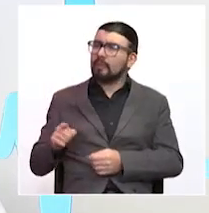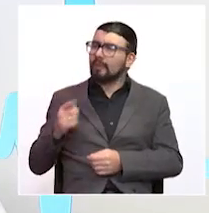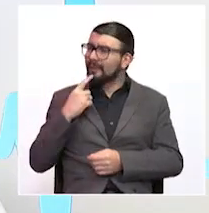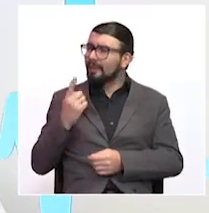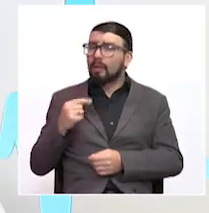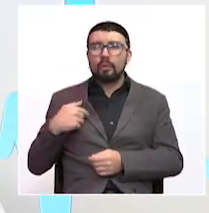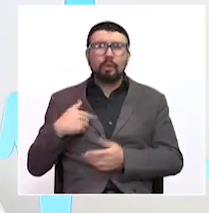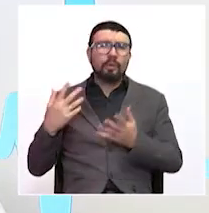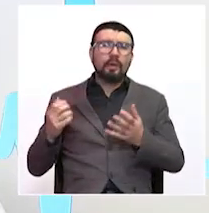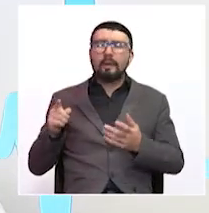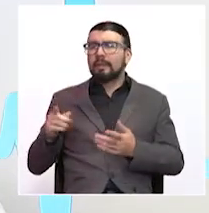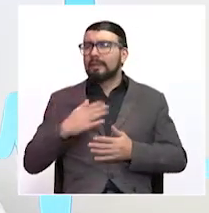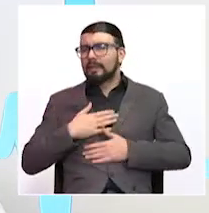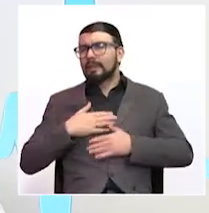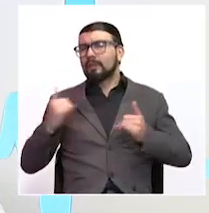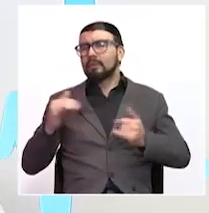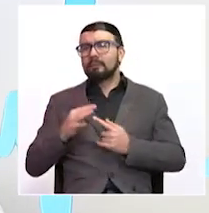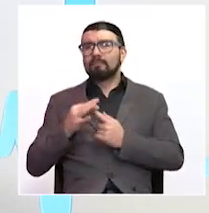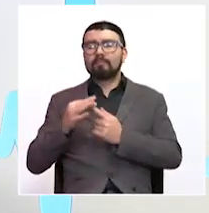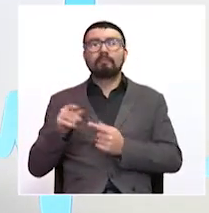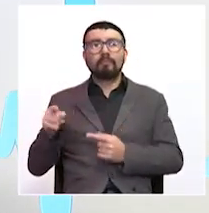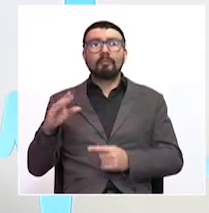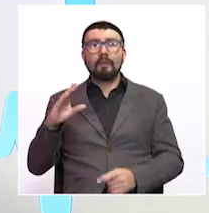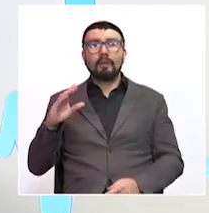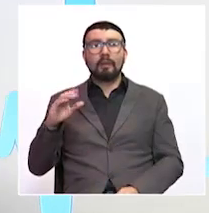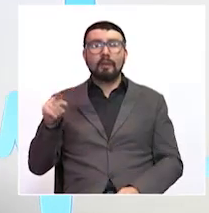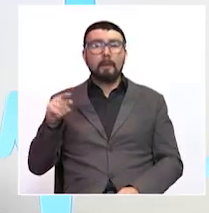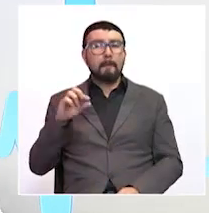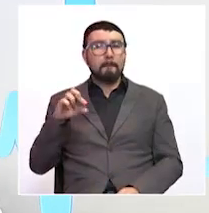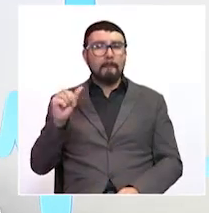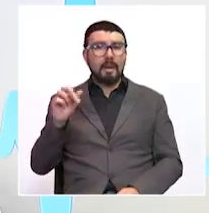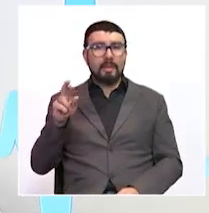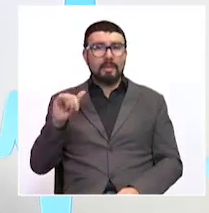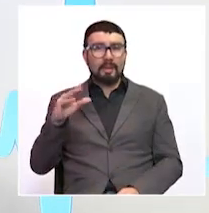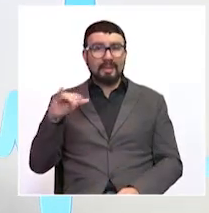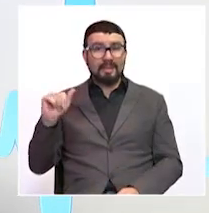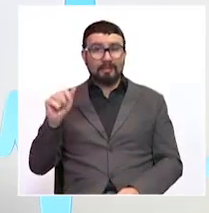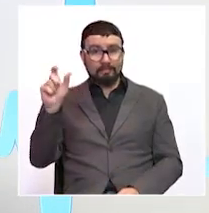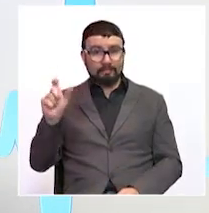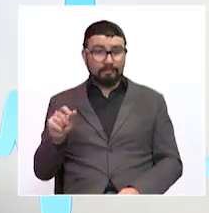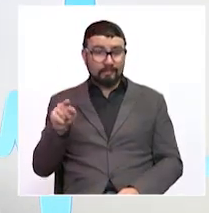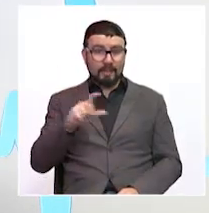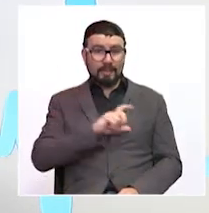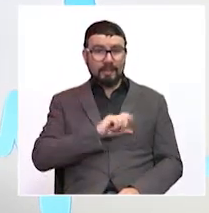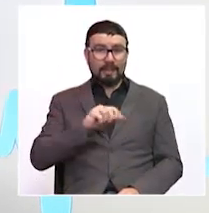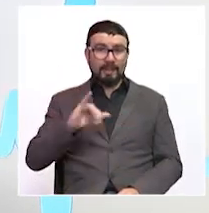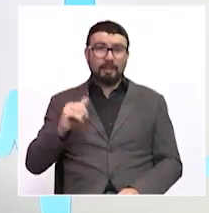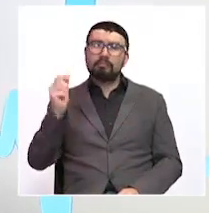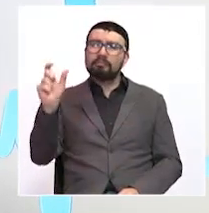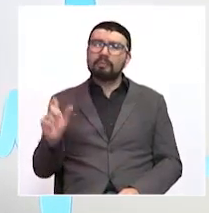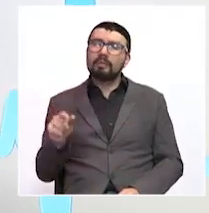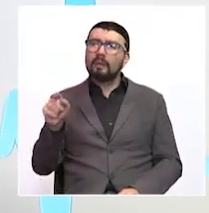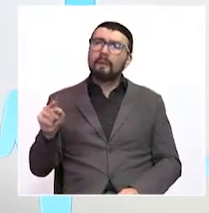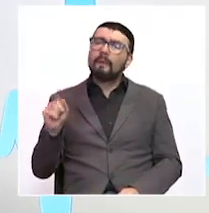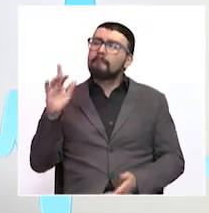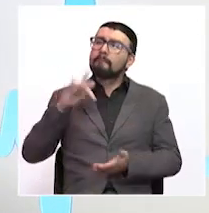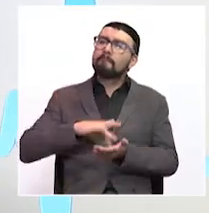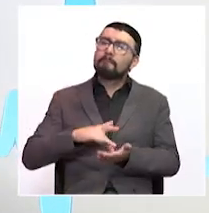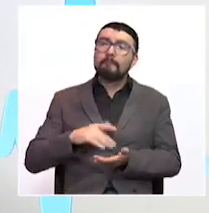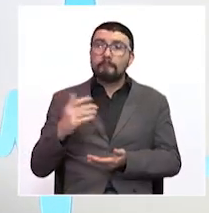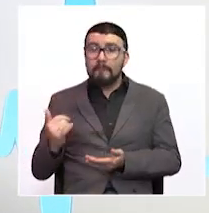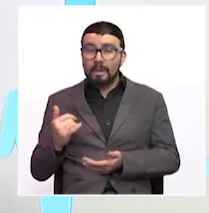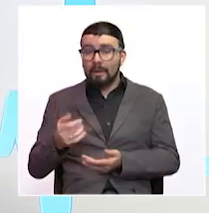enviarle un saludo especial en cali a patricia carbajal que nos está viendo y es la persona encargada de distribuir nos nuestros